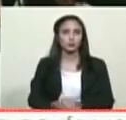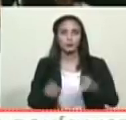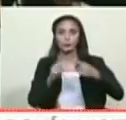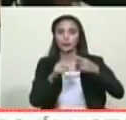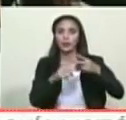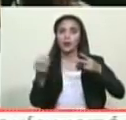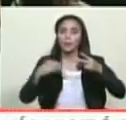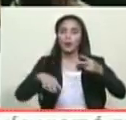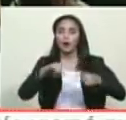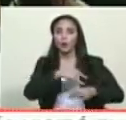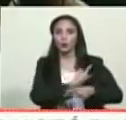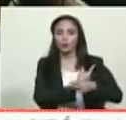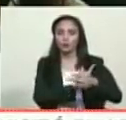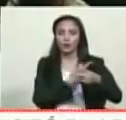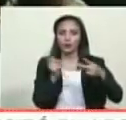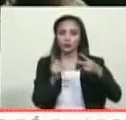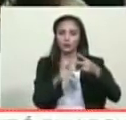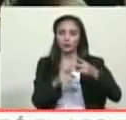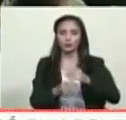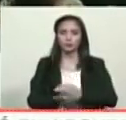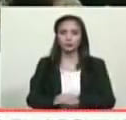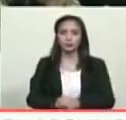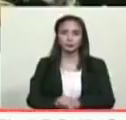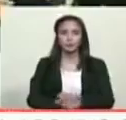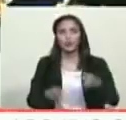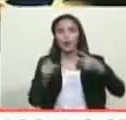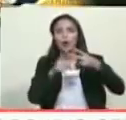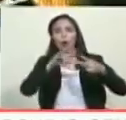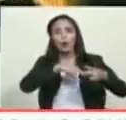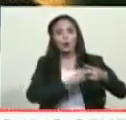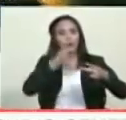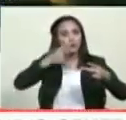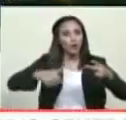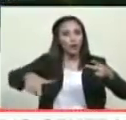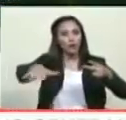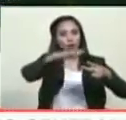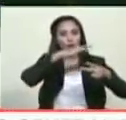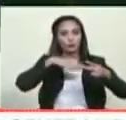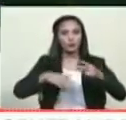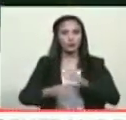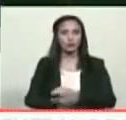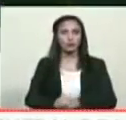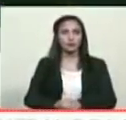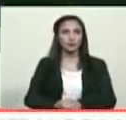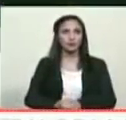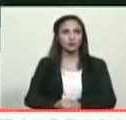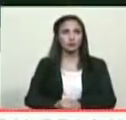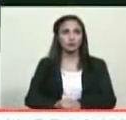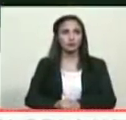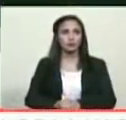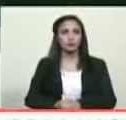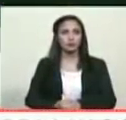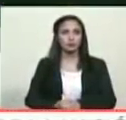Universidad Nacional Experimental de los Llanos Centrales Rómulo Gallegos,